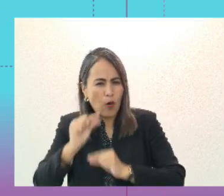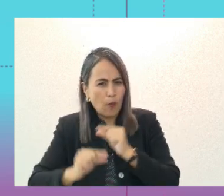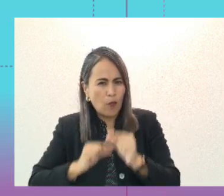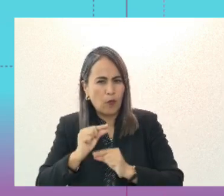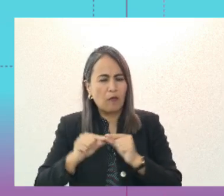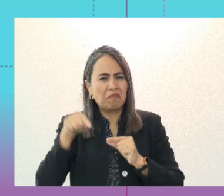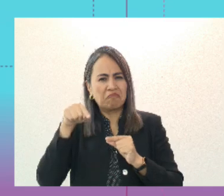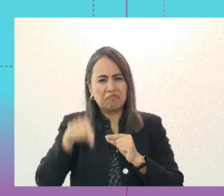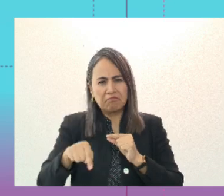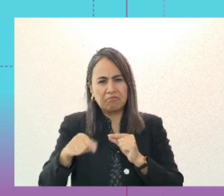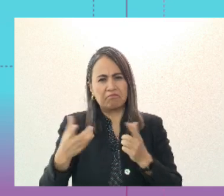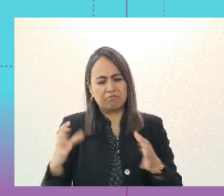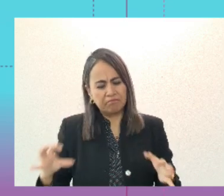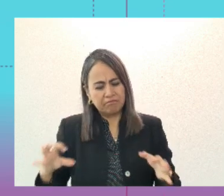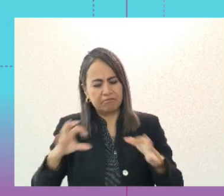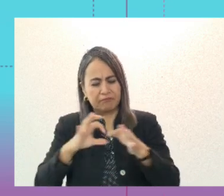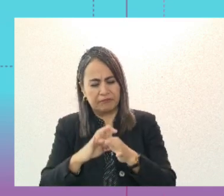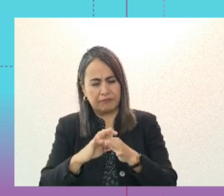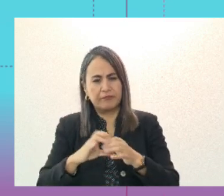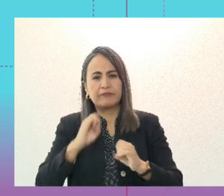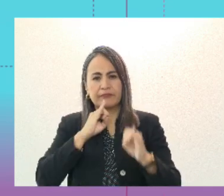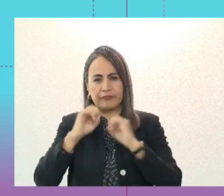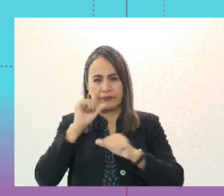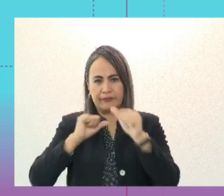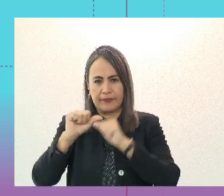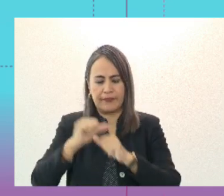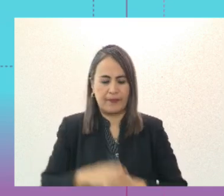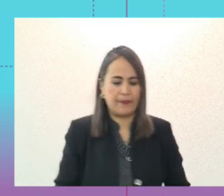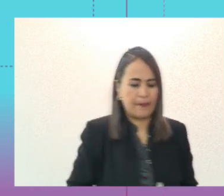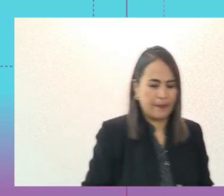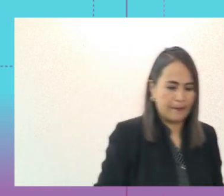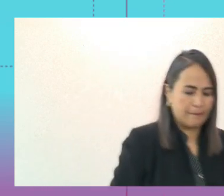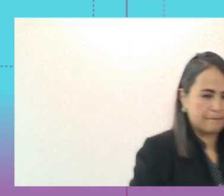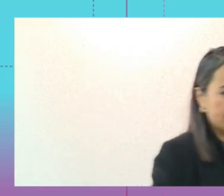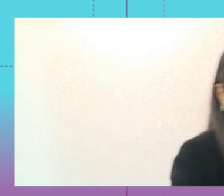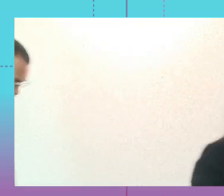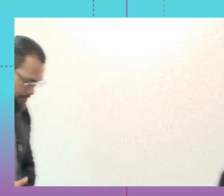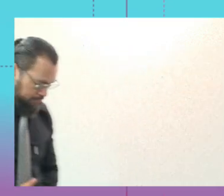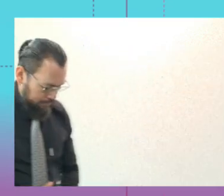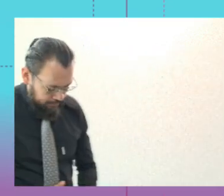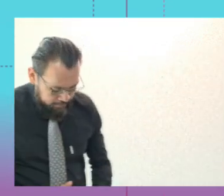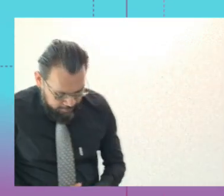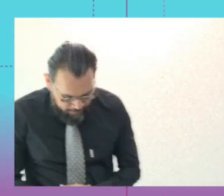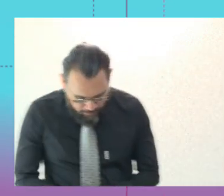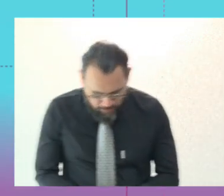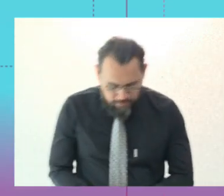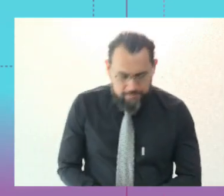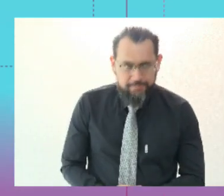vinculando precisamente todo esto. Ahora bien, el tema es el empoderamiento